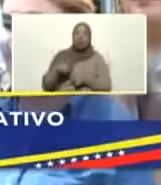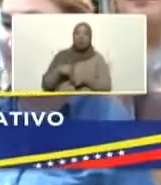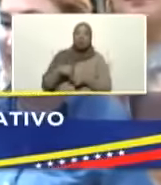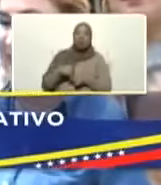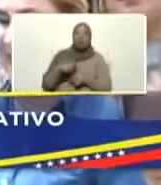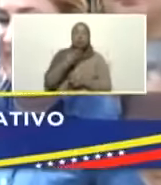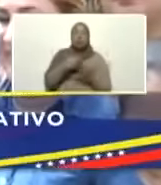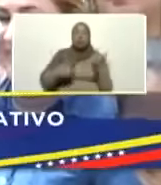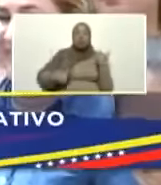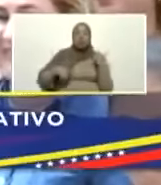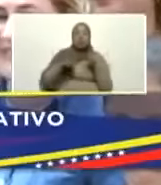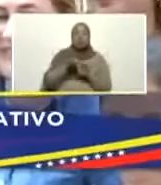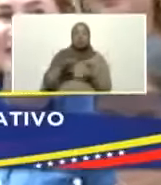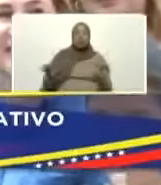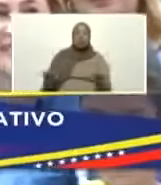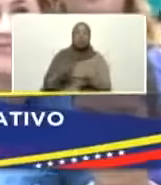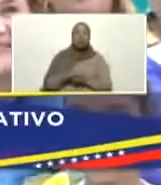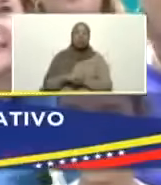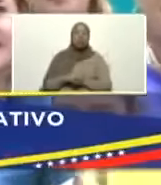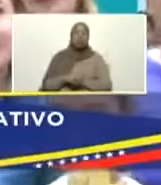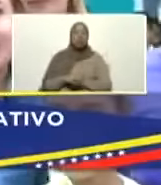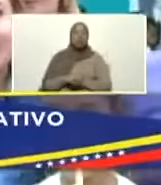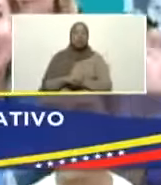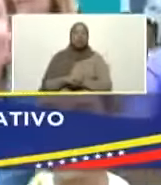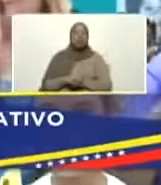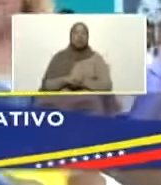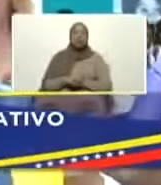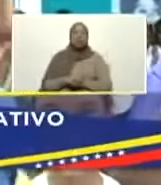del complejo educativo.